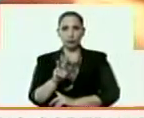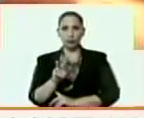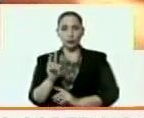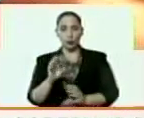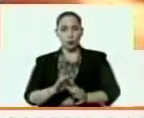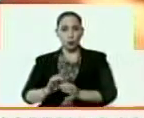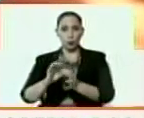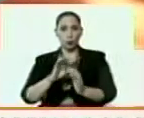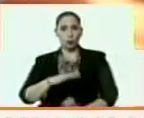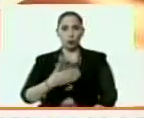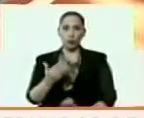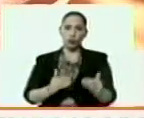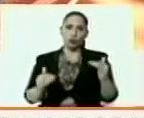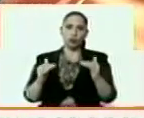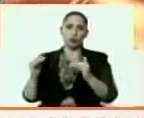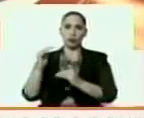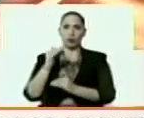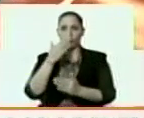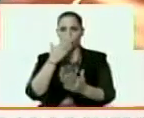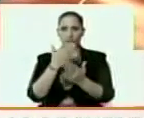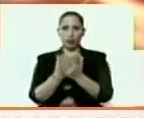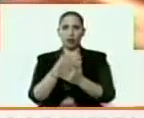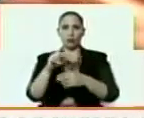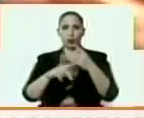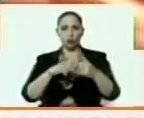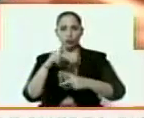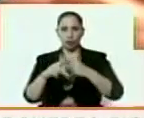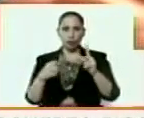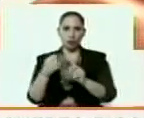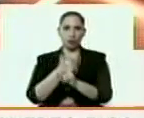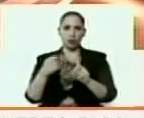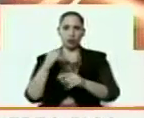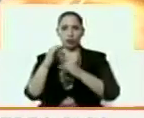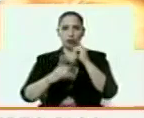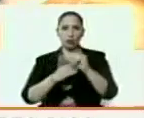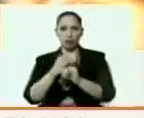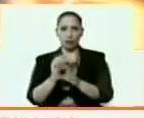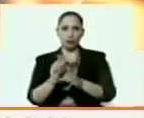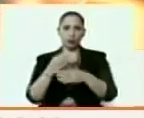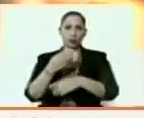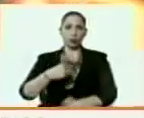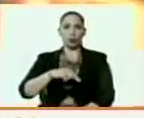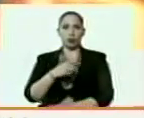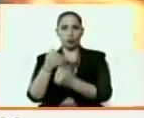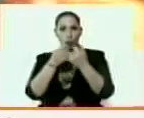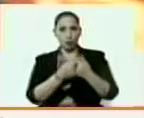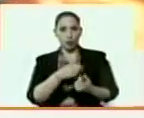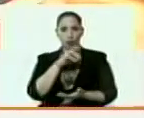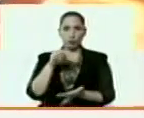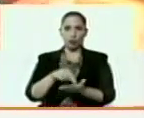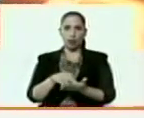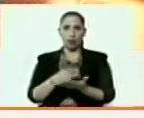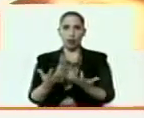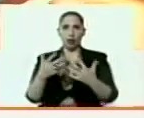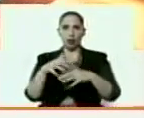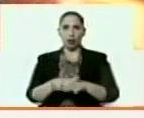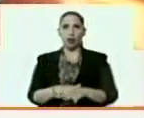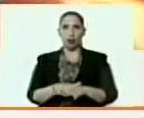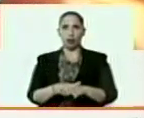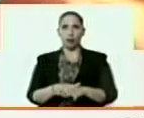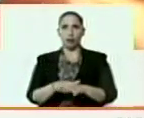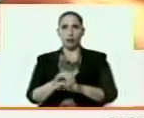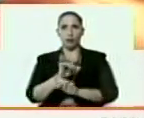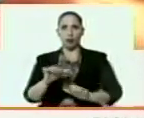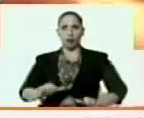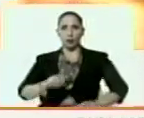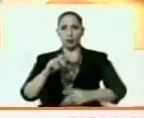unidas podemos superar y enfrentar este proceso de agresión internacional y de asfixia a nuestra economía nacional a través de la expansión de las fuerzas